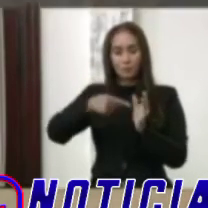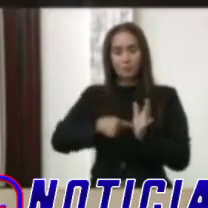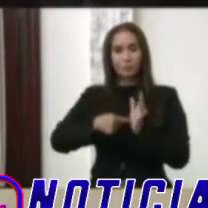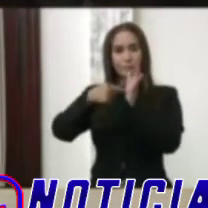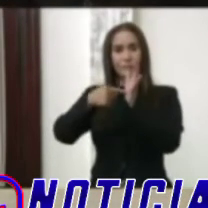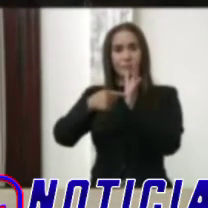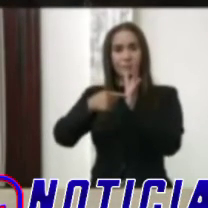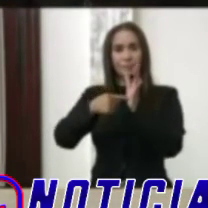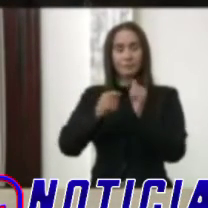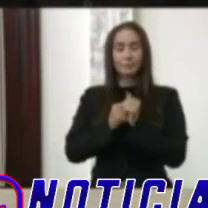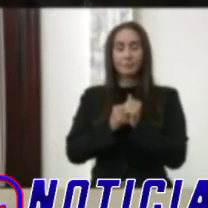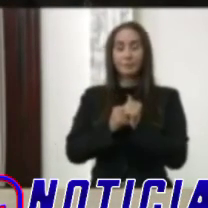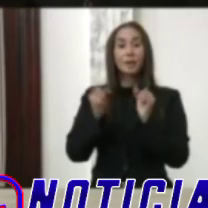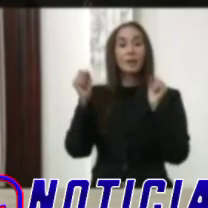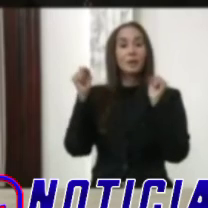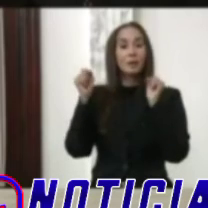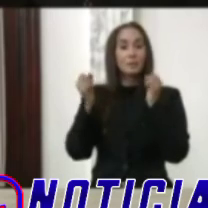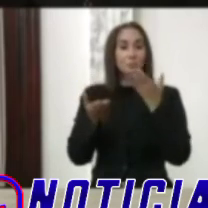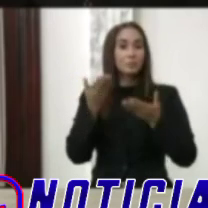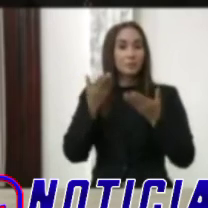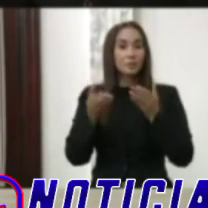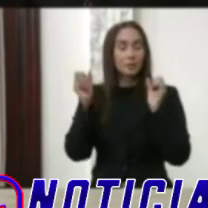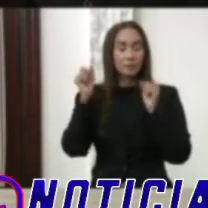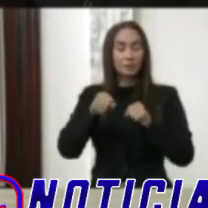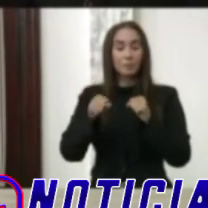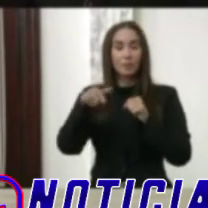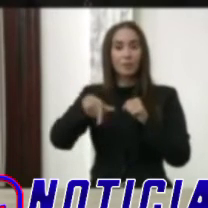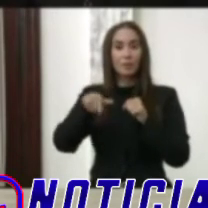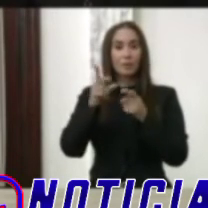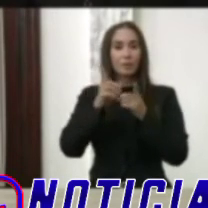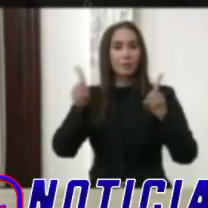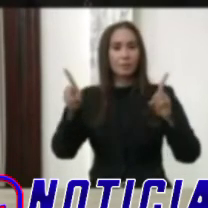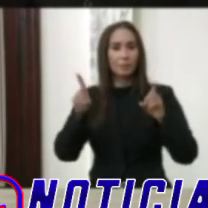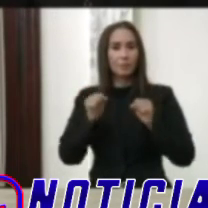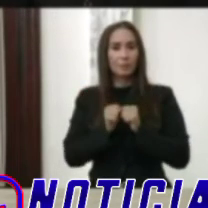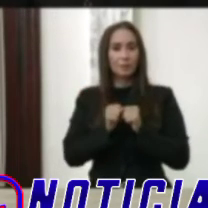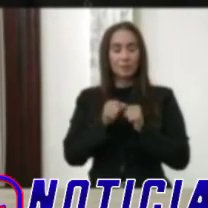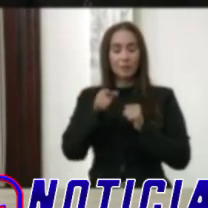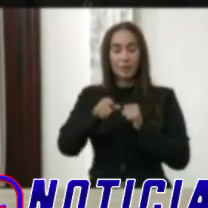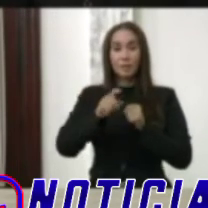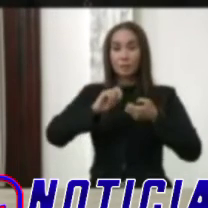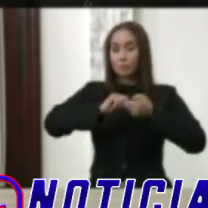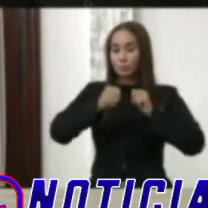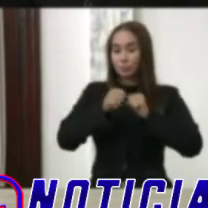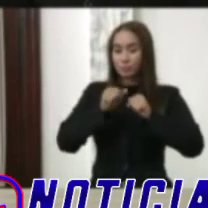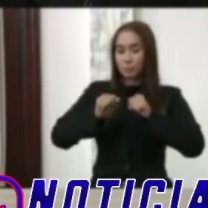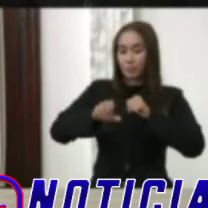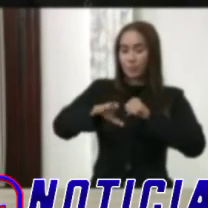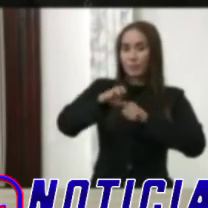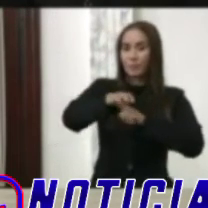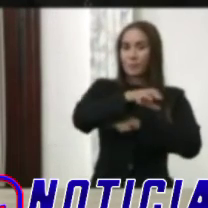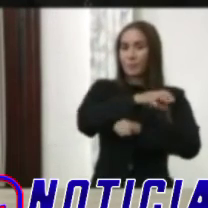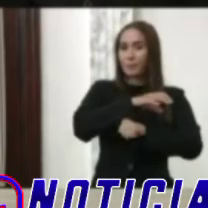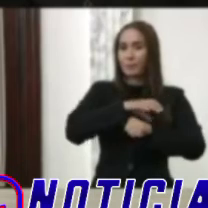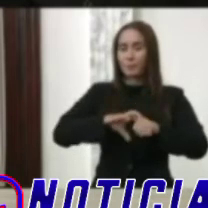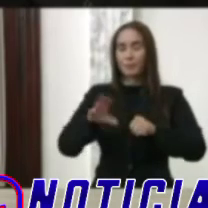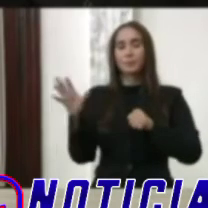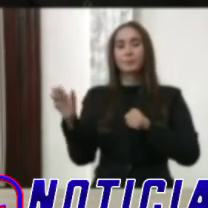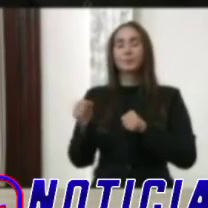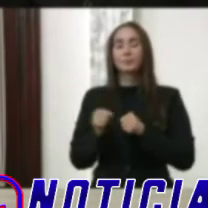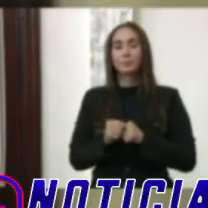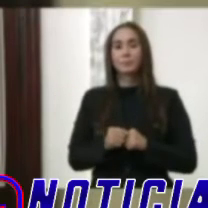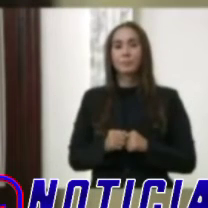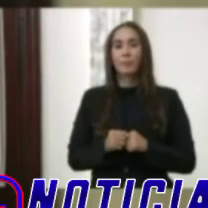Se pueden y se dan también en las democracias. Es un veneno que se extiende rápidamente con efectos